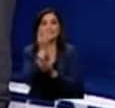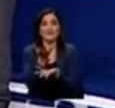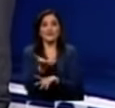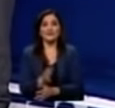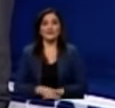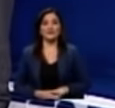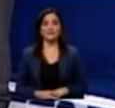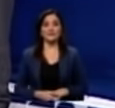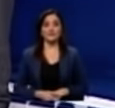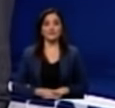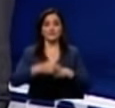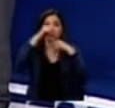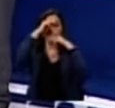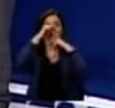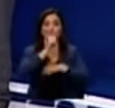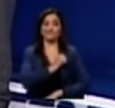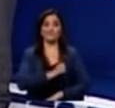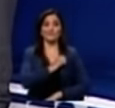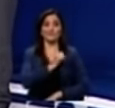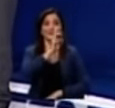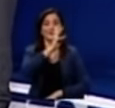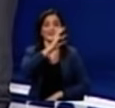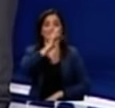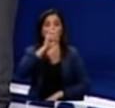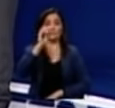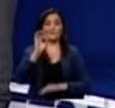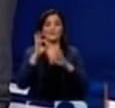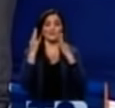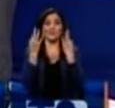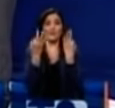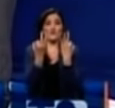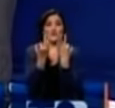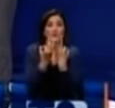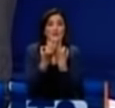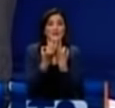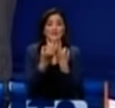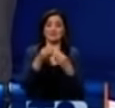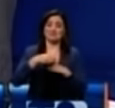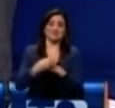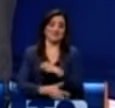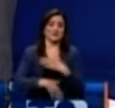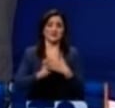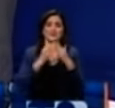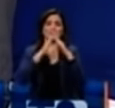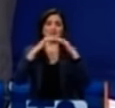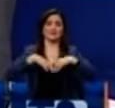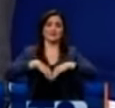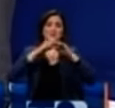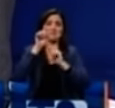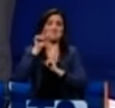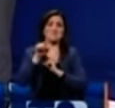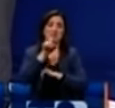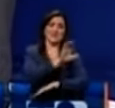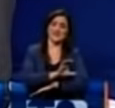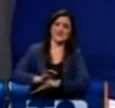información y una lamentable noticia. Al menos 600 familias han sido desplazadas luego de perder pues sus viviendas y más de 1000